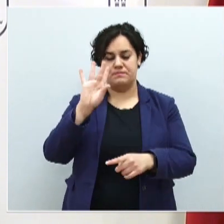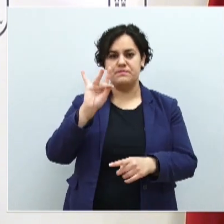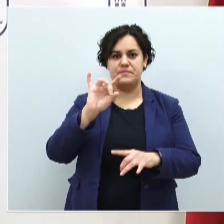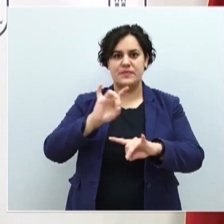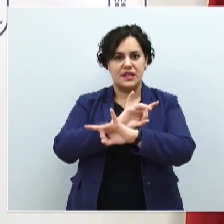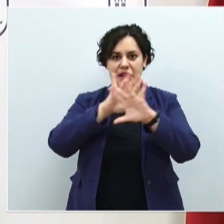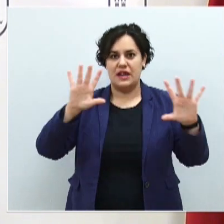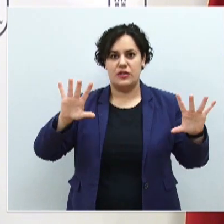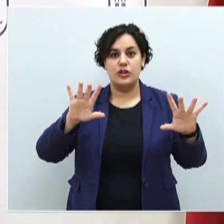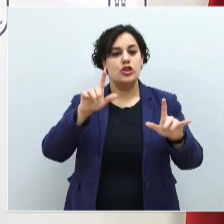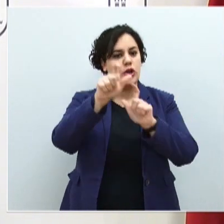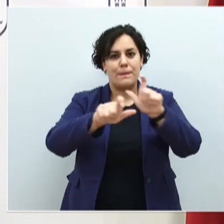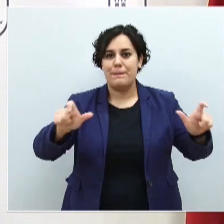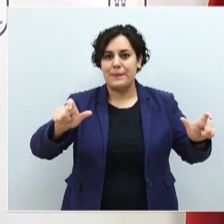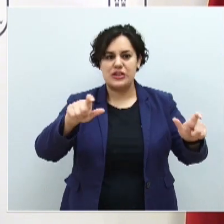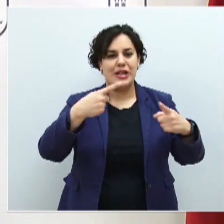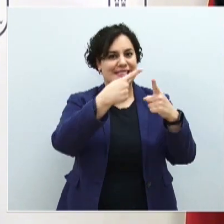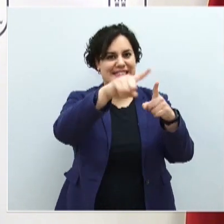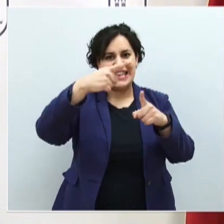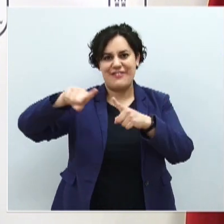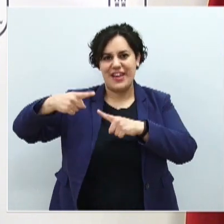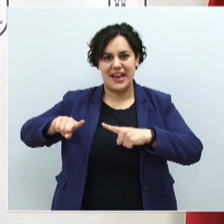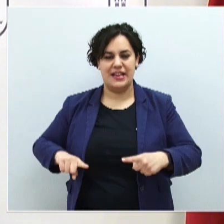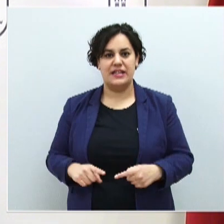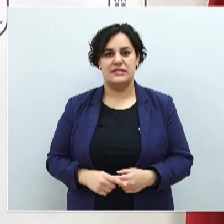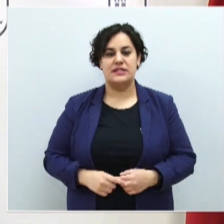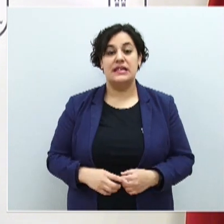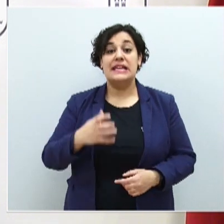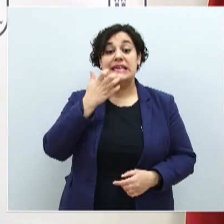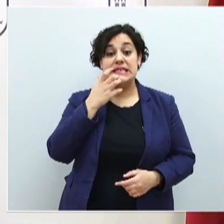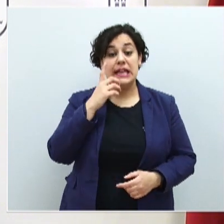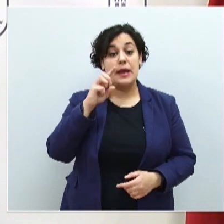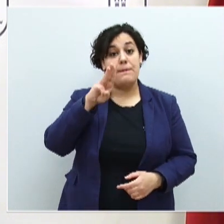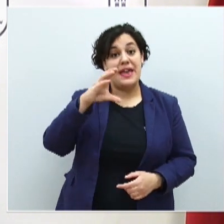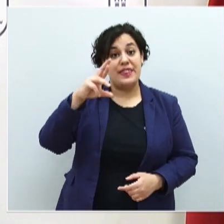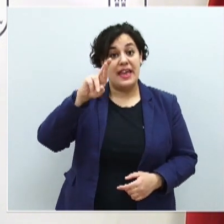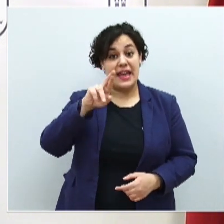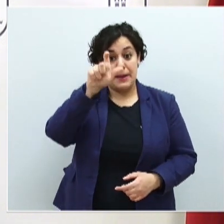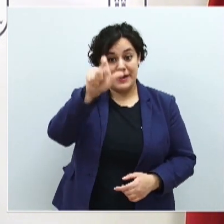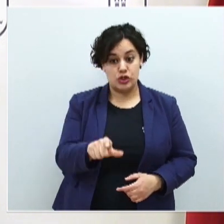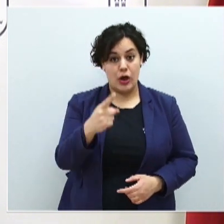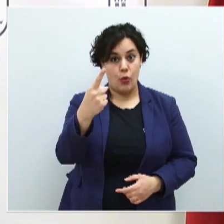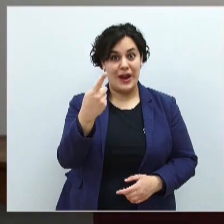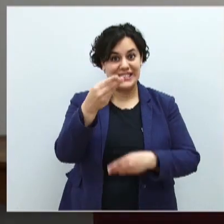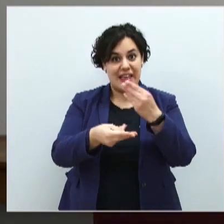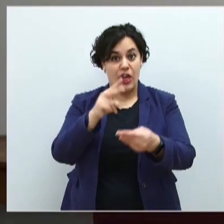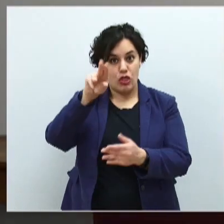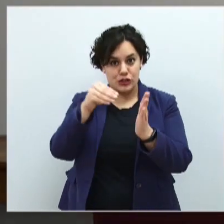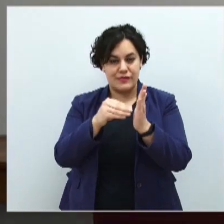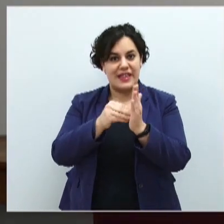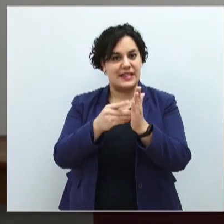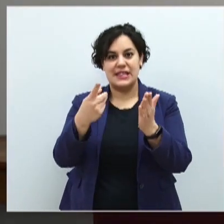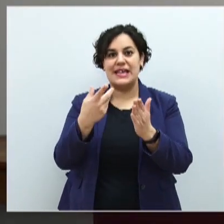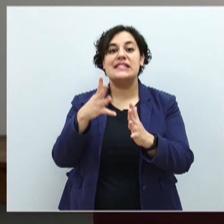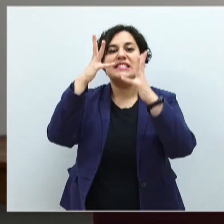son personas distintas. Cuando a una persona se le repite una PCR no cuenta como una PCR más. ¿Están rechazando